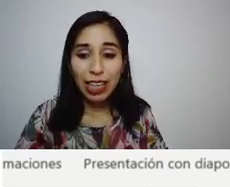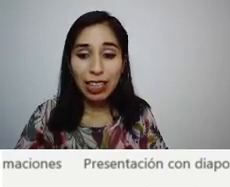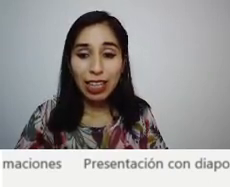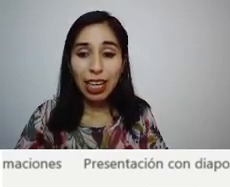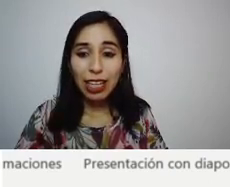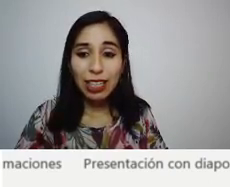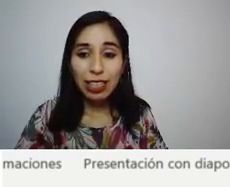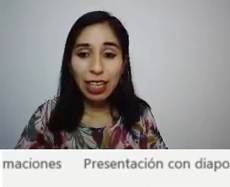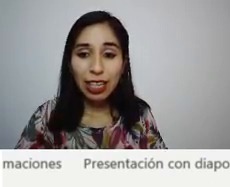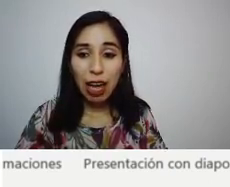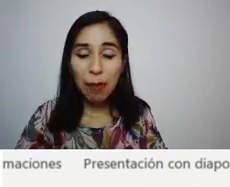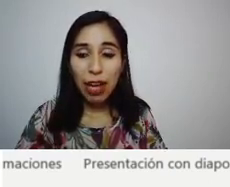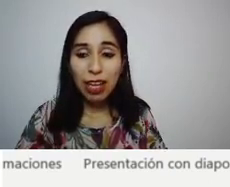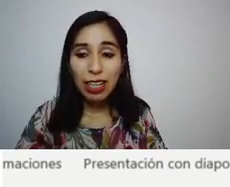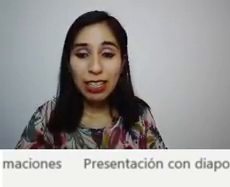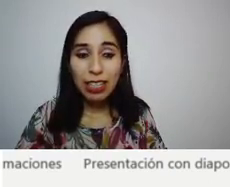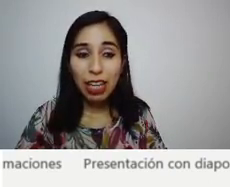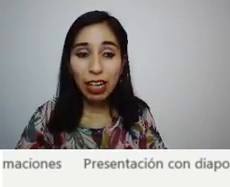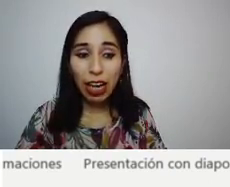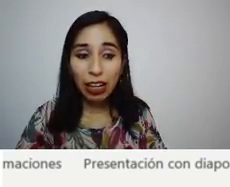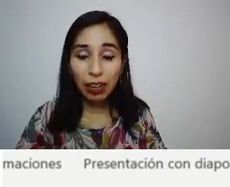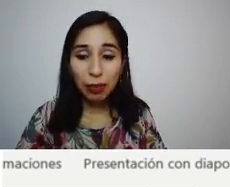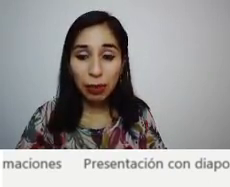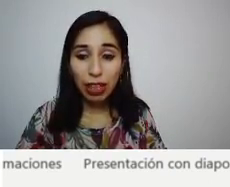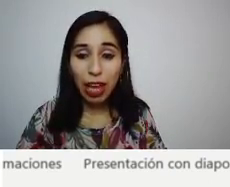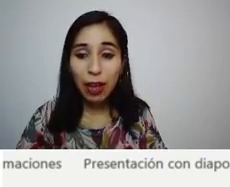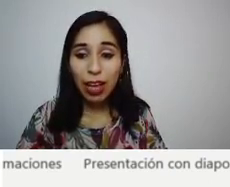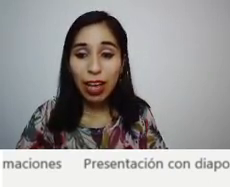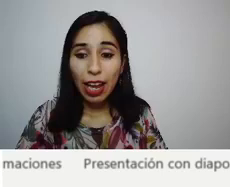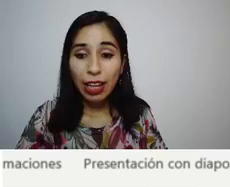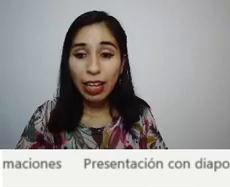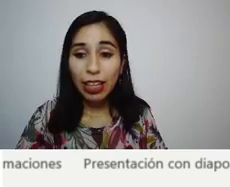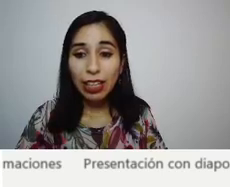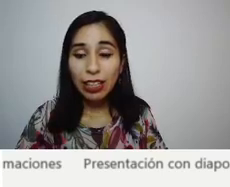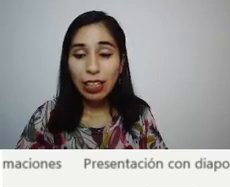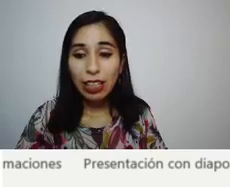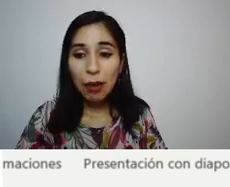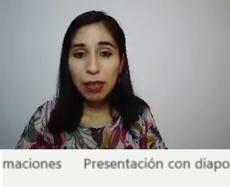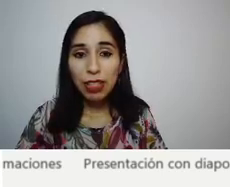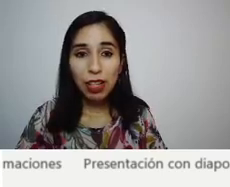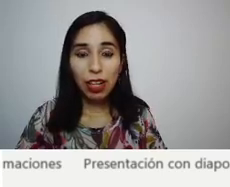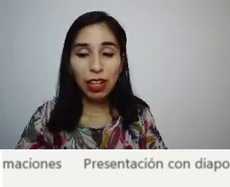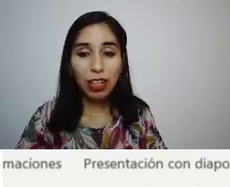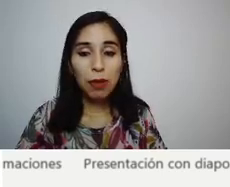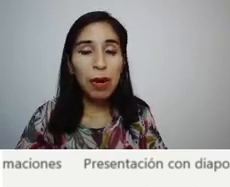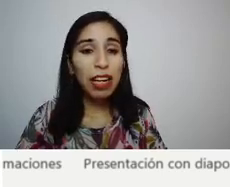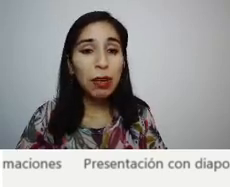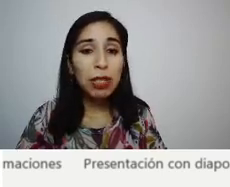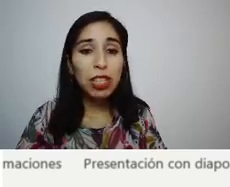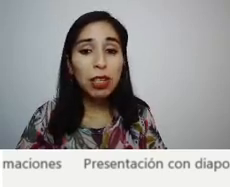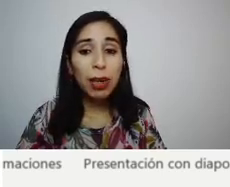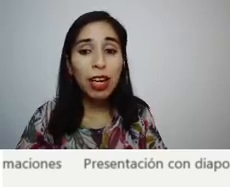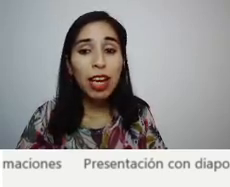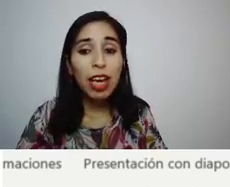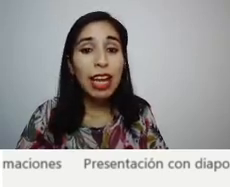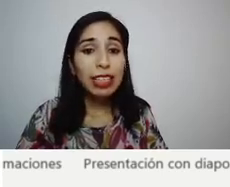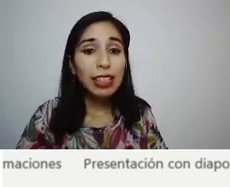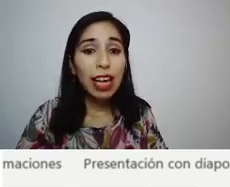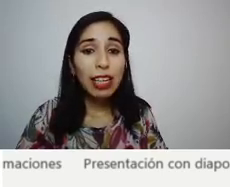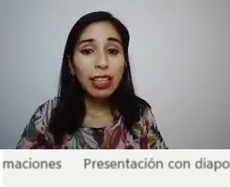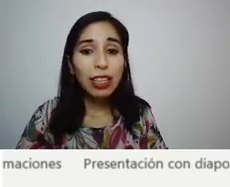este se llama cerrar verdad el de aquí se llama cerrar y para qué me sirve